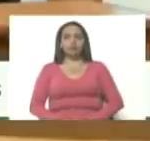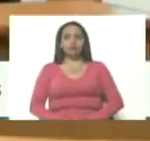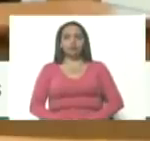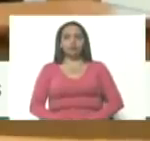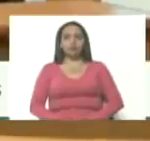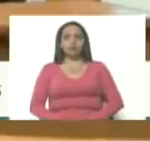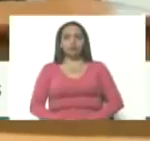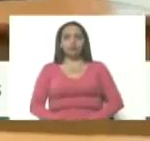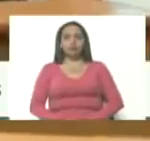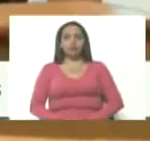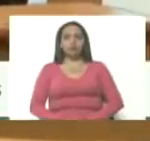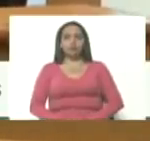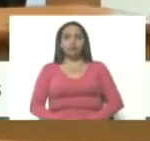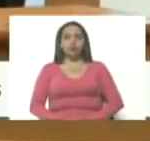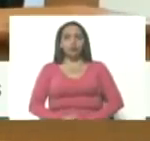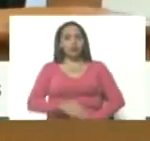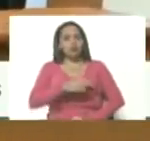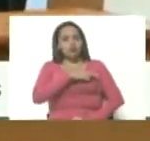nosotros